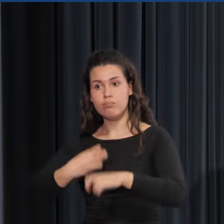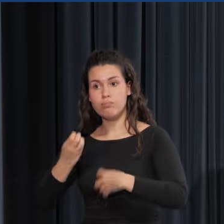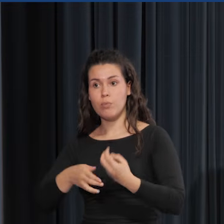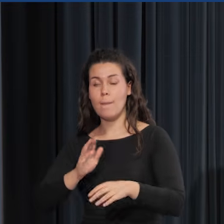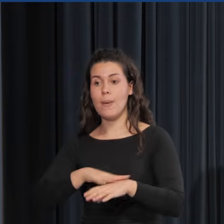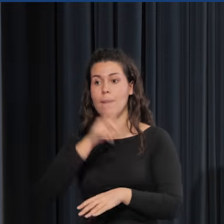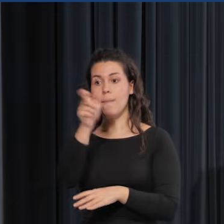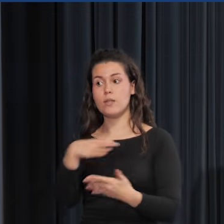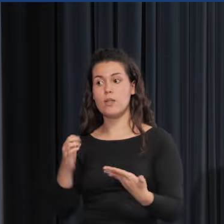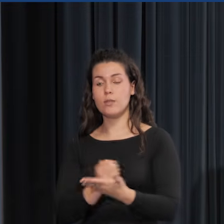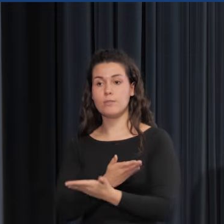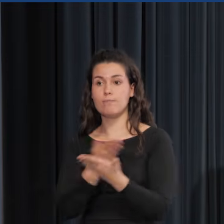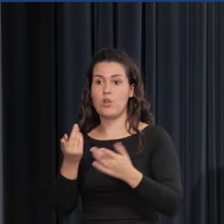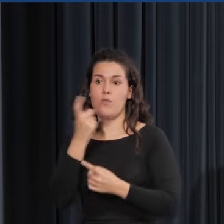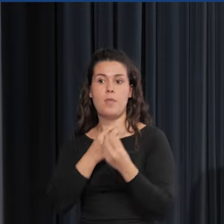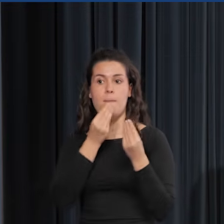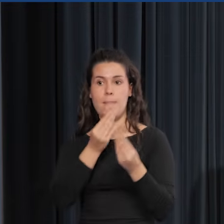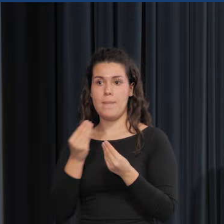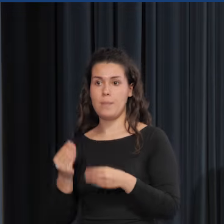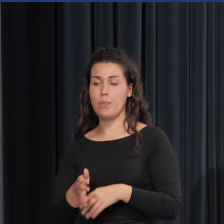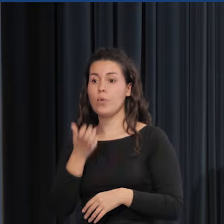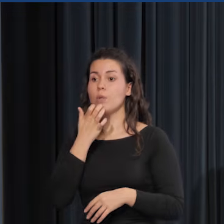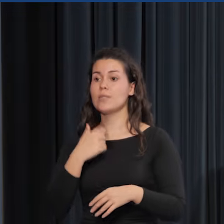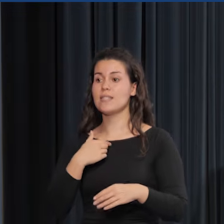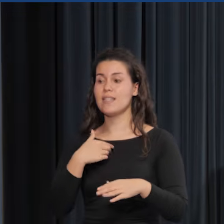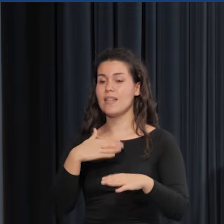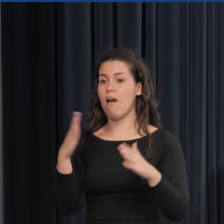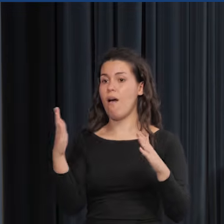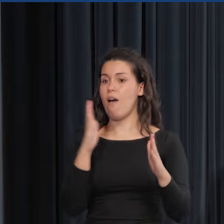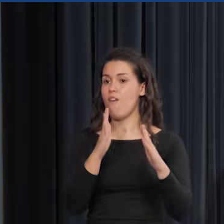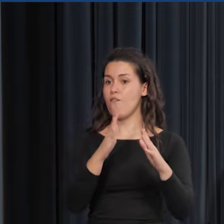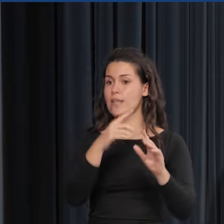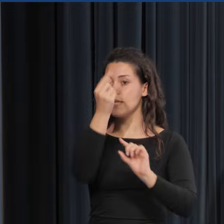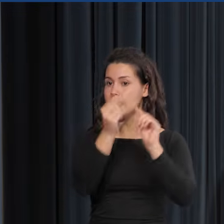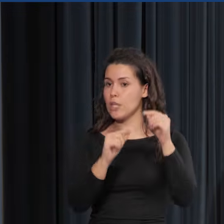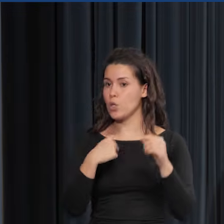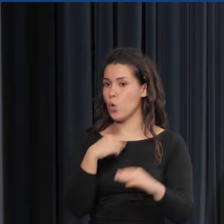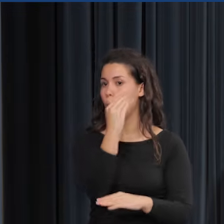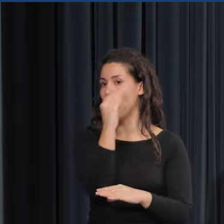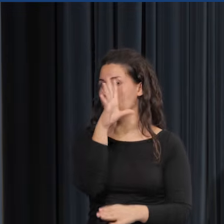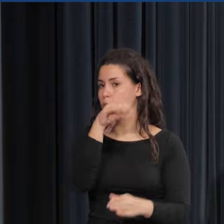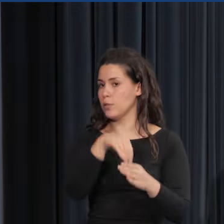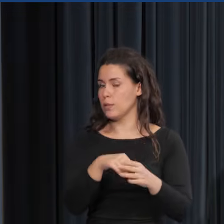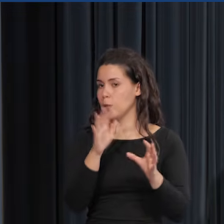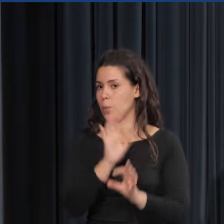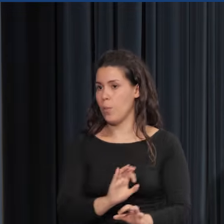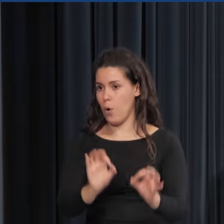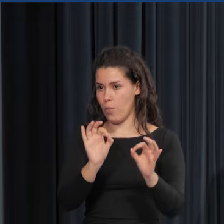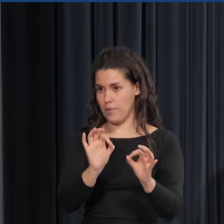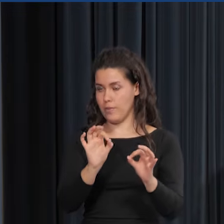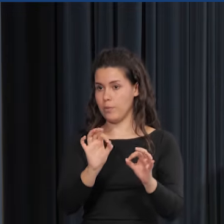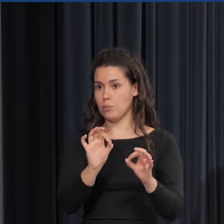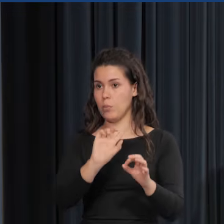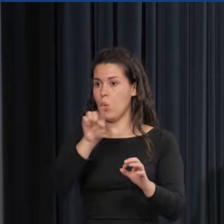información adecuada. Por ejemplo, si yo he metido en fase de diseño un producto concreto que puede ser ahora inocuo, pero